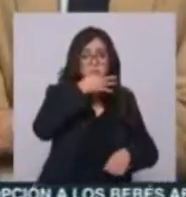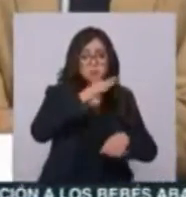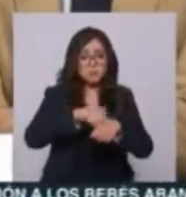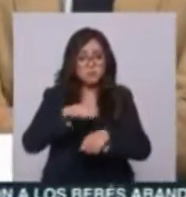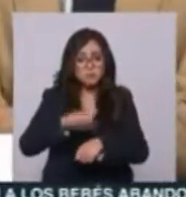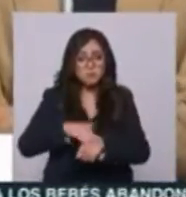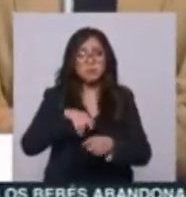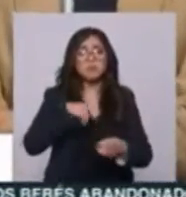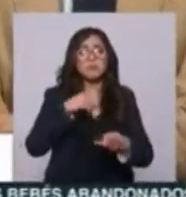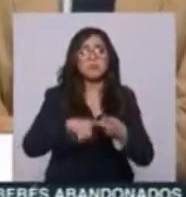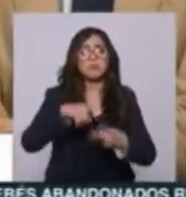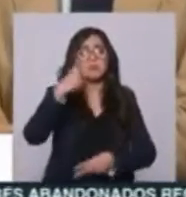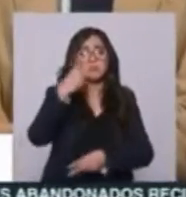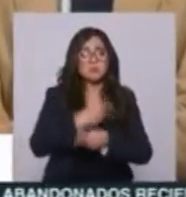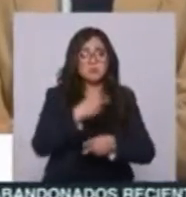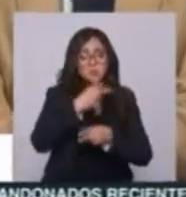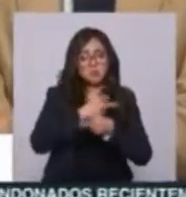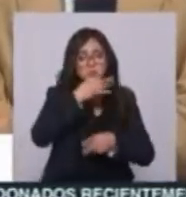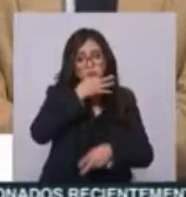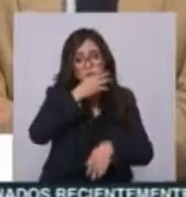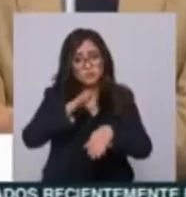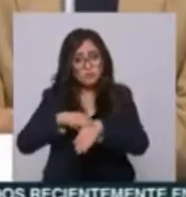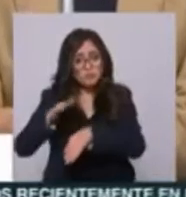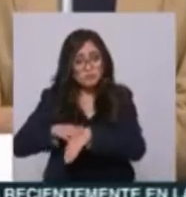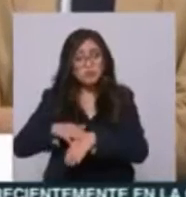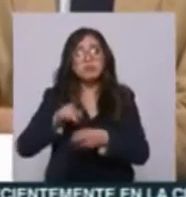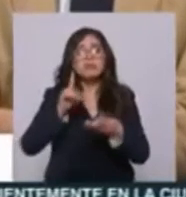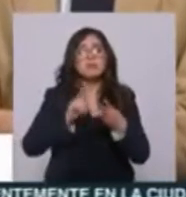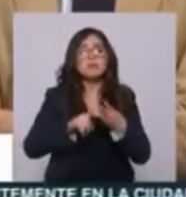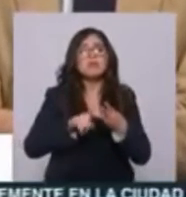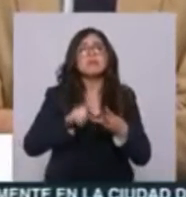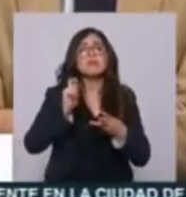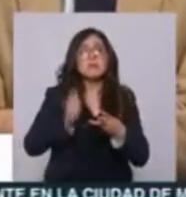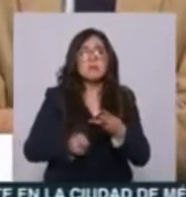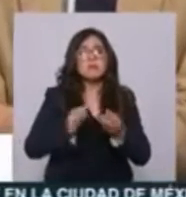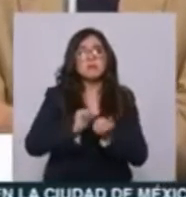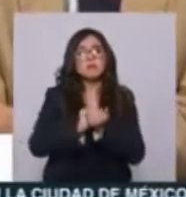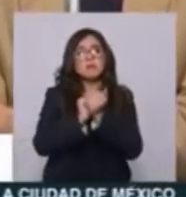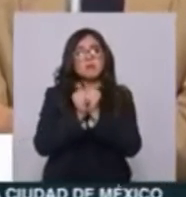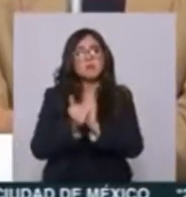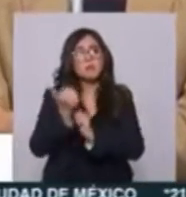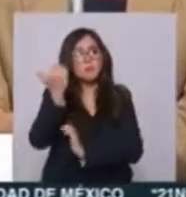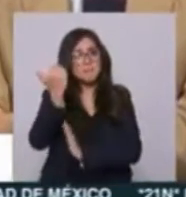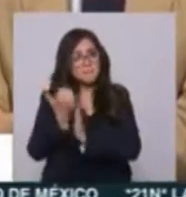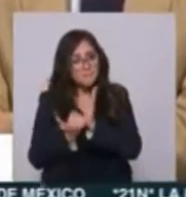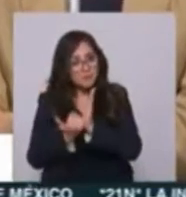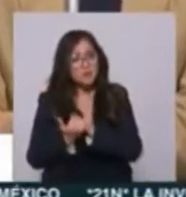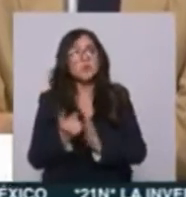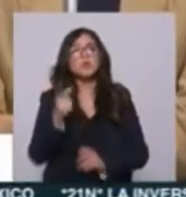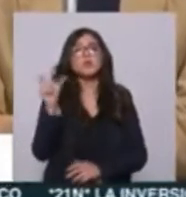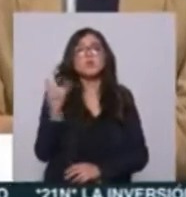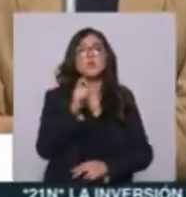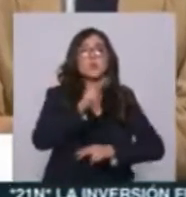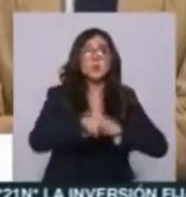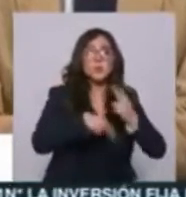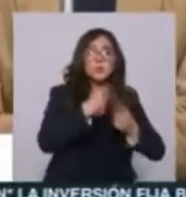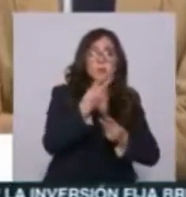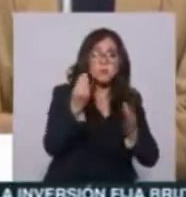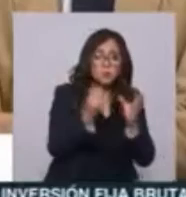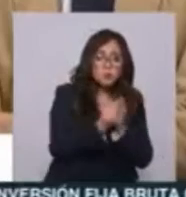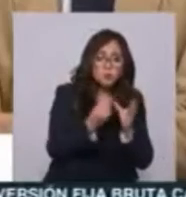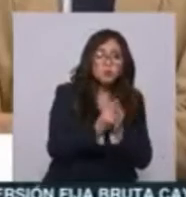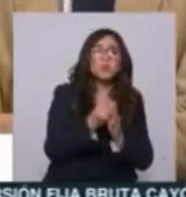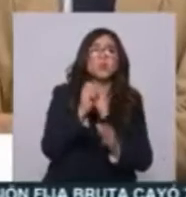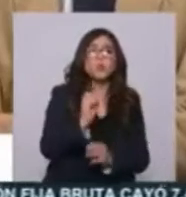segunda notificación, ya los que llegan a hacer la tercera son mucho menos. Y los que llevan el curso o tienen que pasar el curso